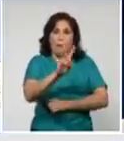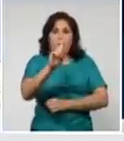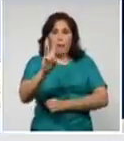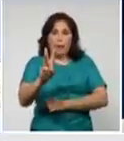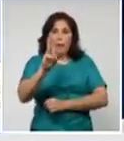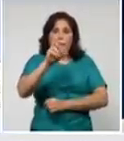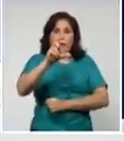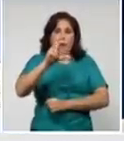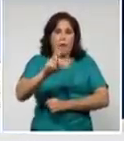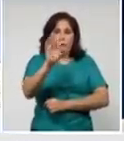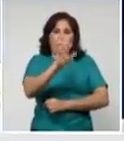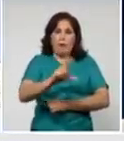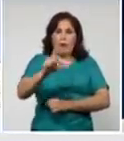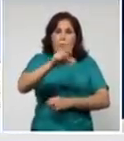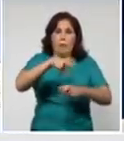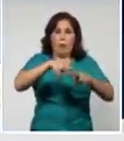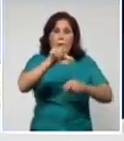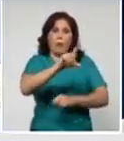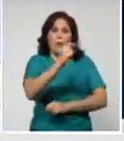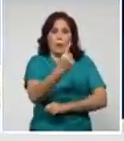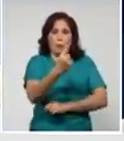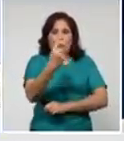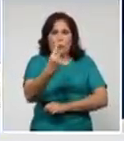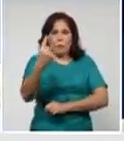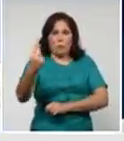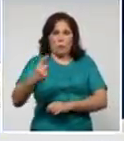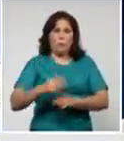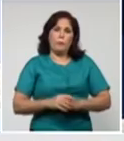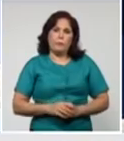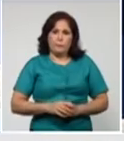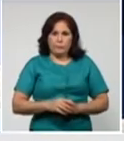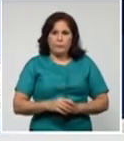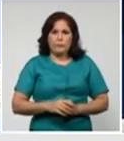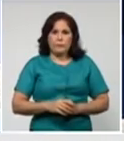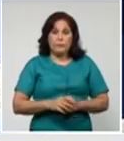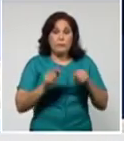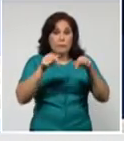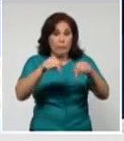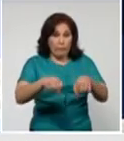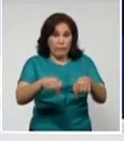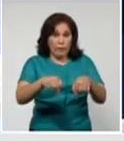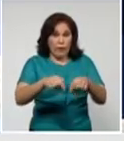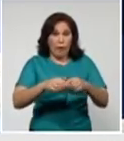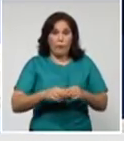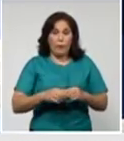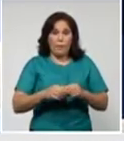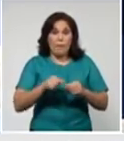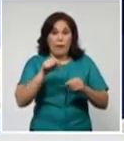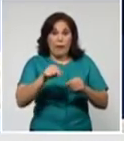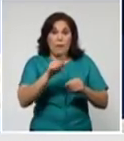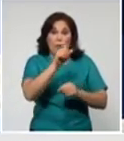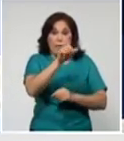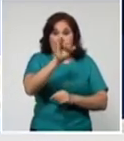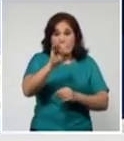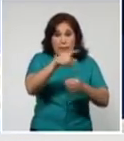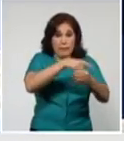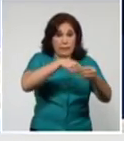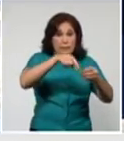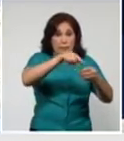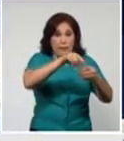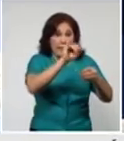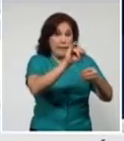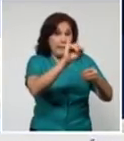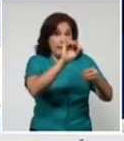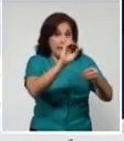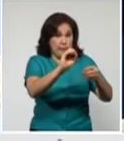Clara, Camagüey y Holguín, 1 cada uno. Ahora, estos son los 17 importados.